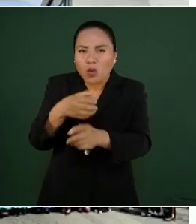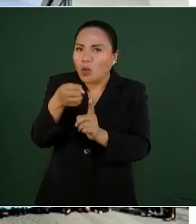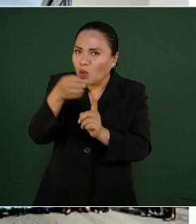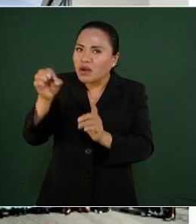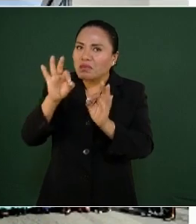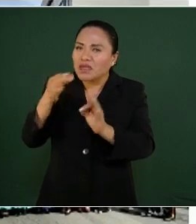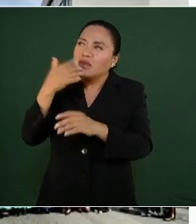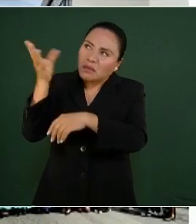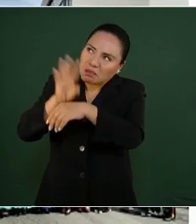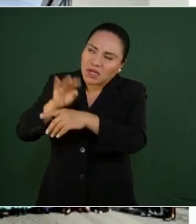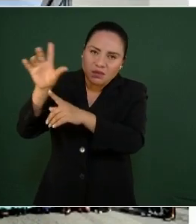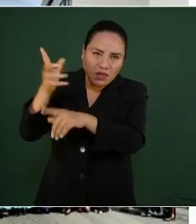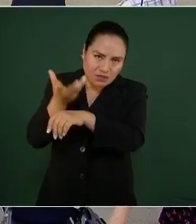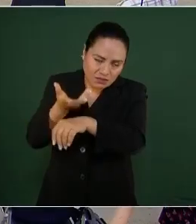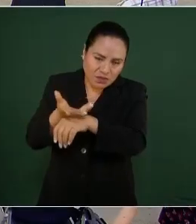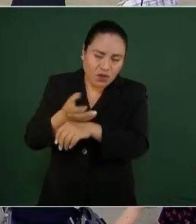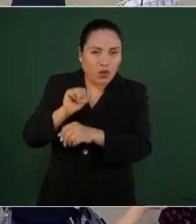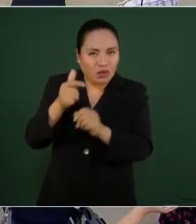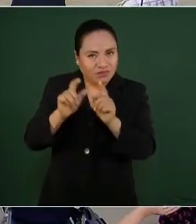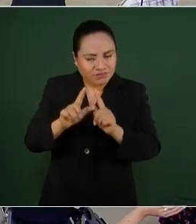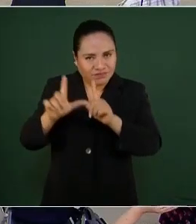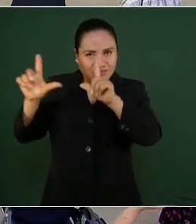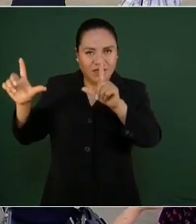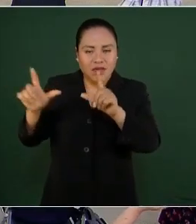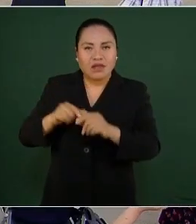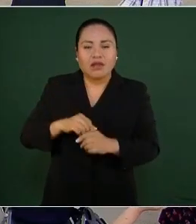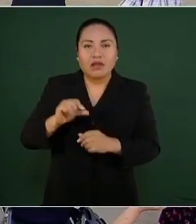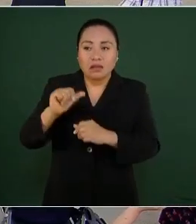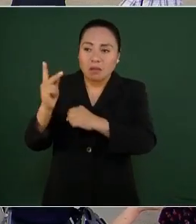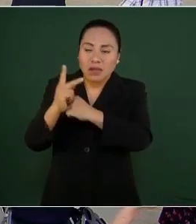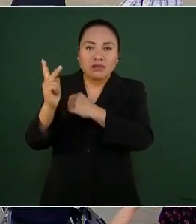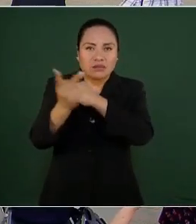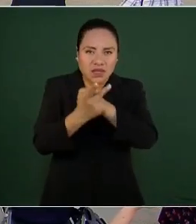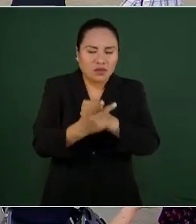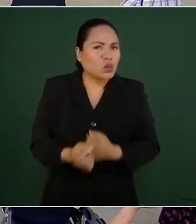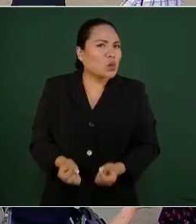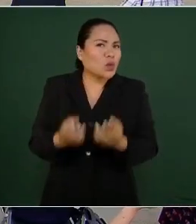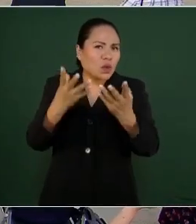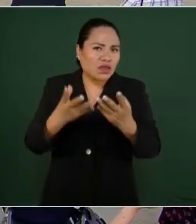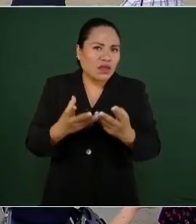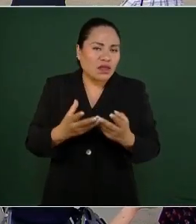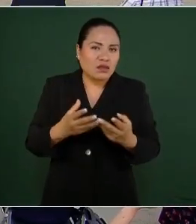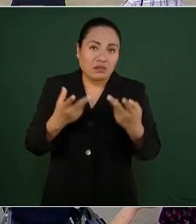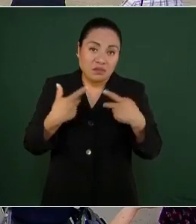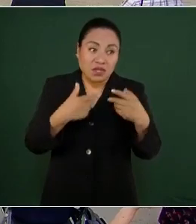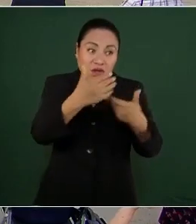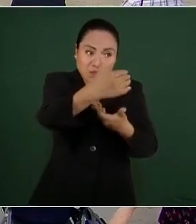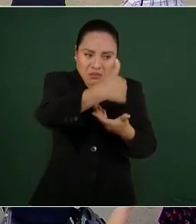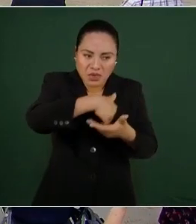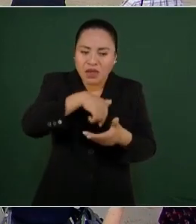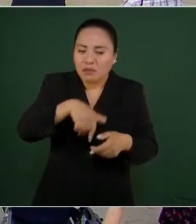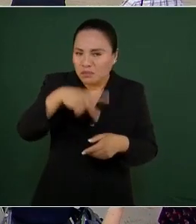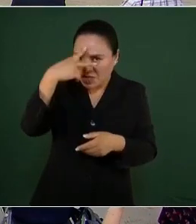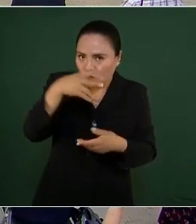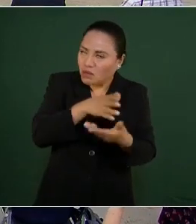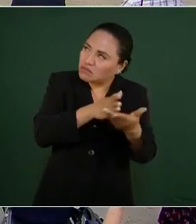señor presidente. Y ahorita van a poner la lámina de las nacionalidades, cuántas están entrando a México.